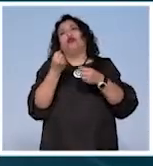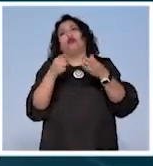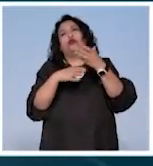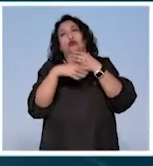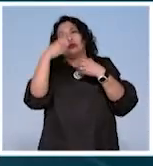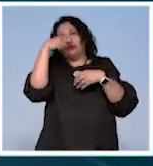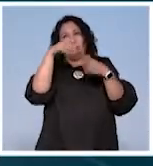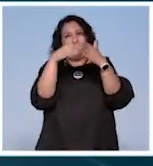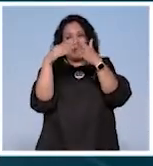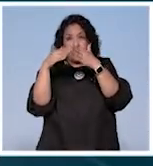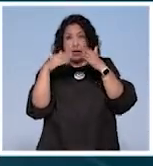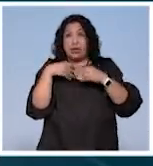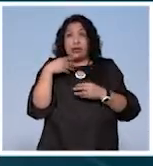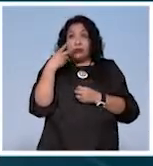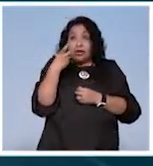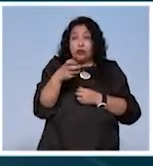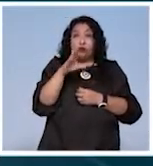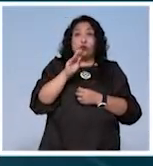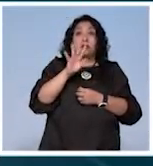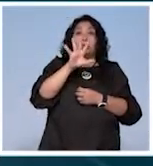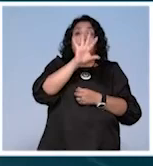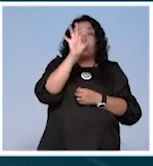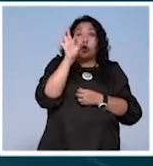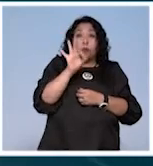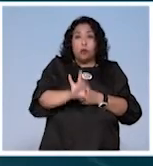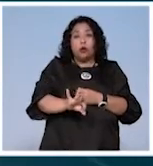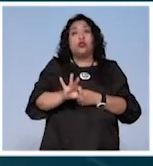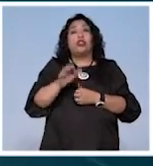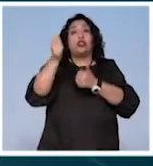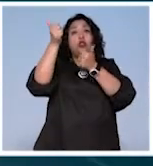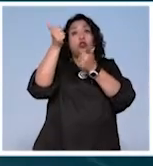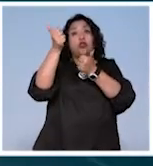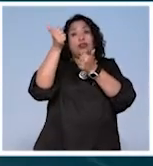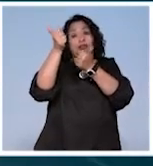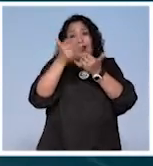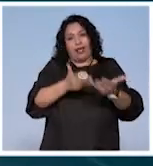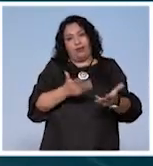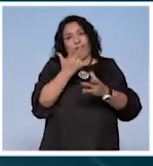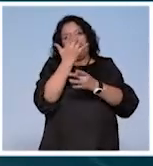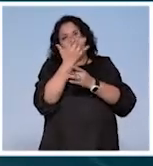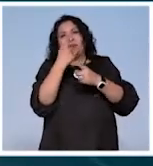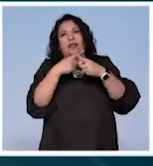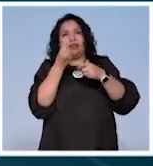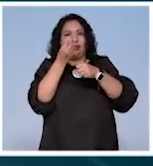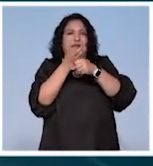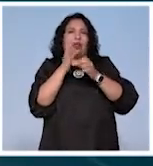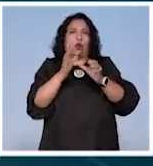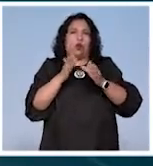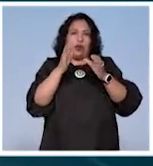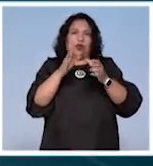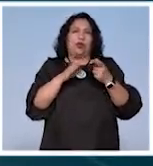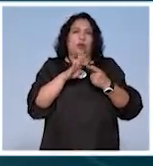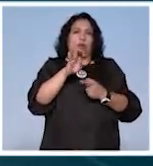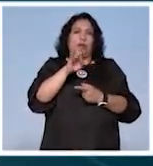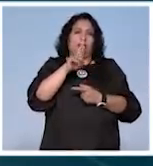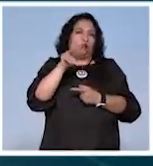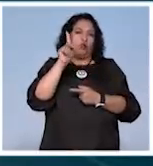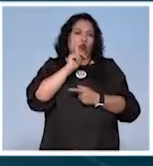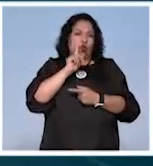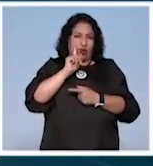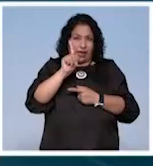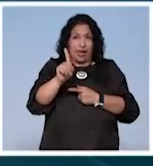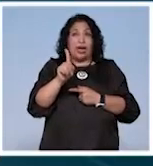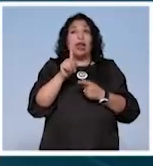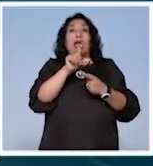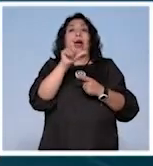hogar. De estos, 95% son importados, declaró la secretaria de Ecología, Bérangère Couillard, a